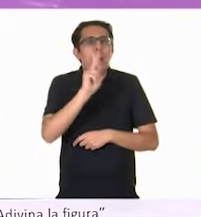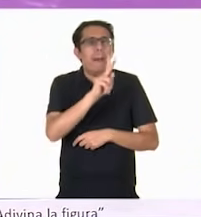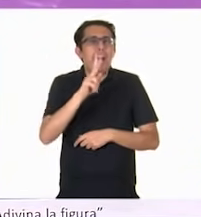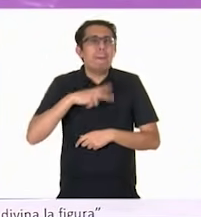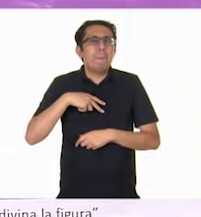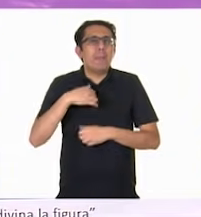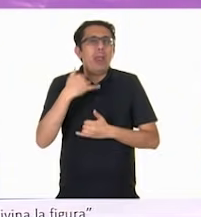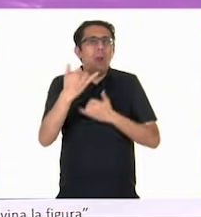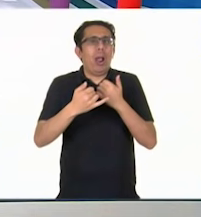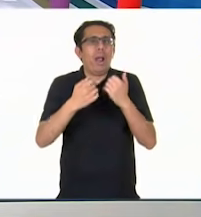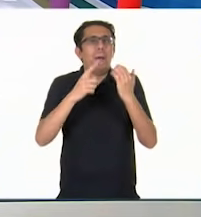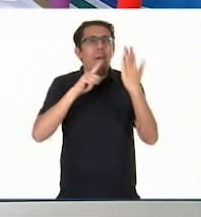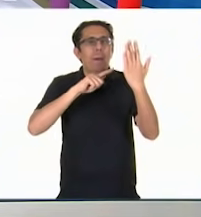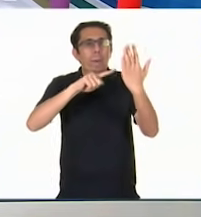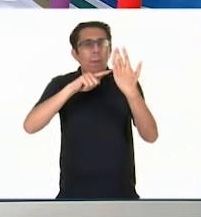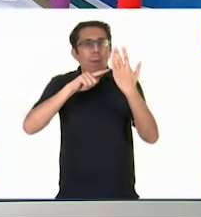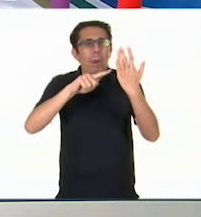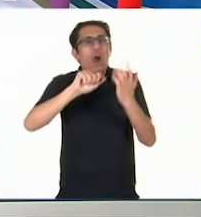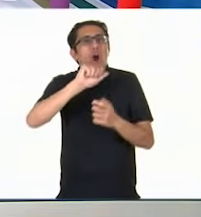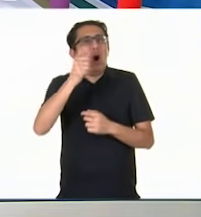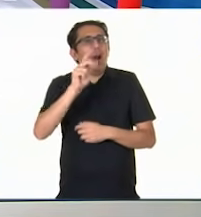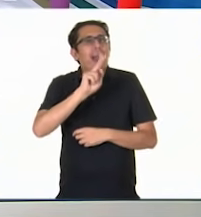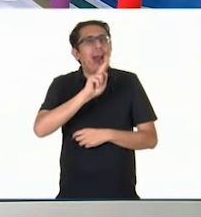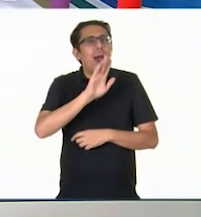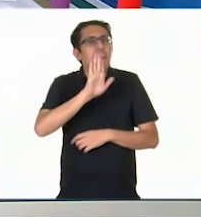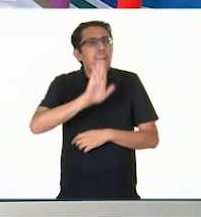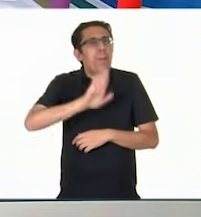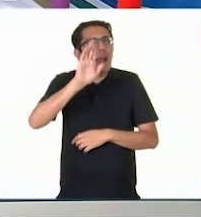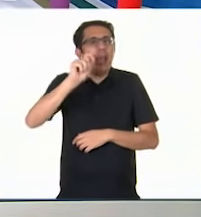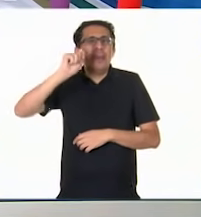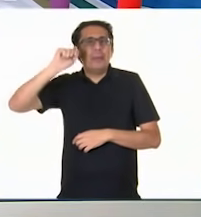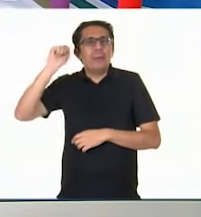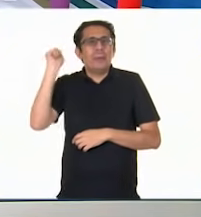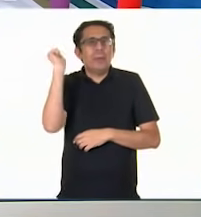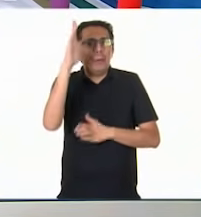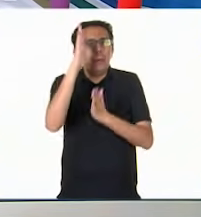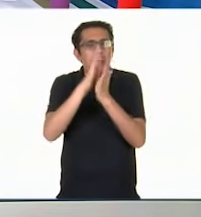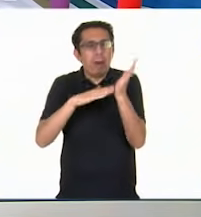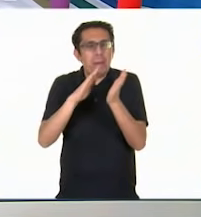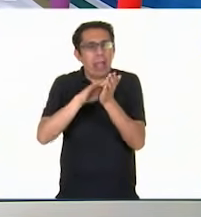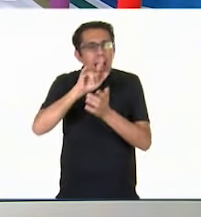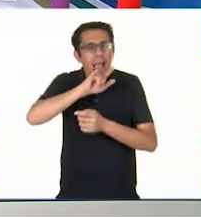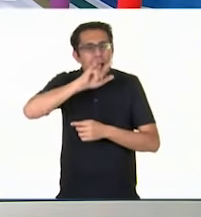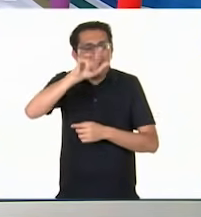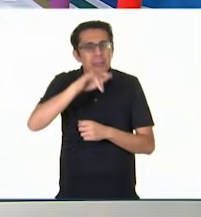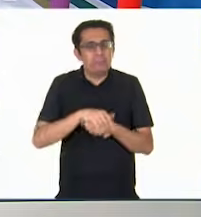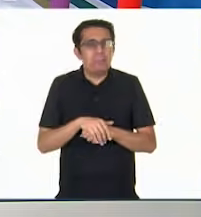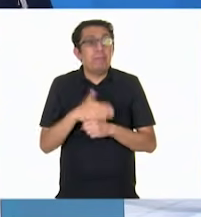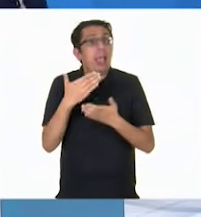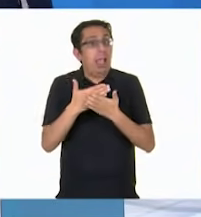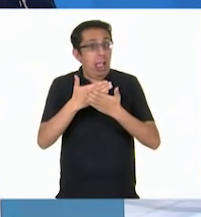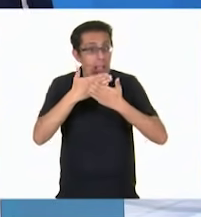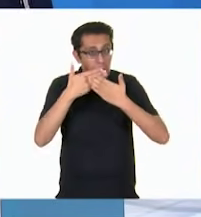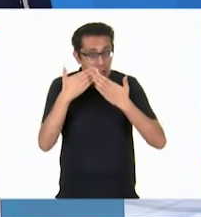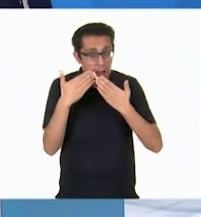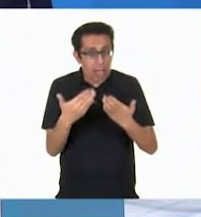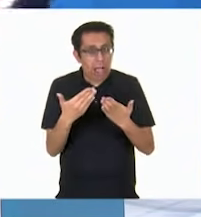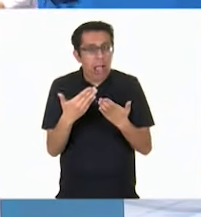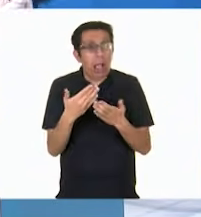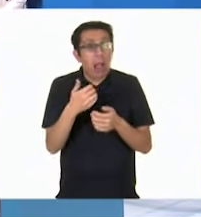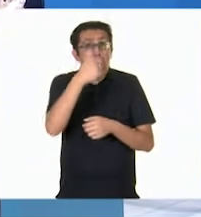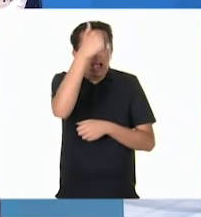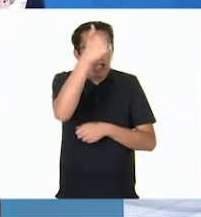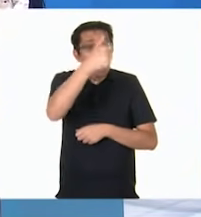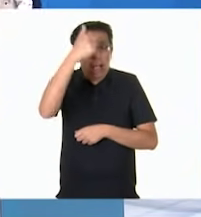otras parecen avioncitos de papel. Sí, lo mismo pensé. Ahora vamos a enumerar cada cuadrilátero.